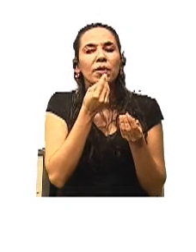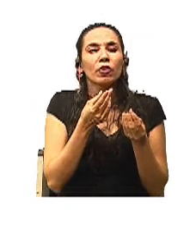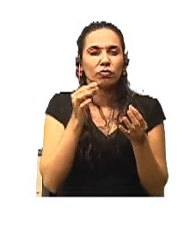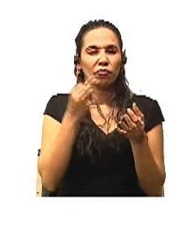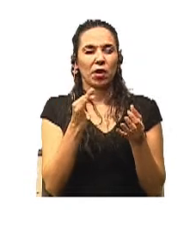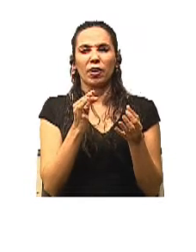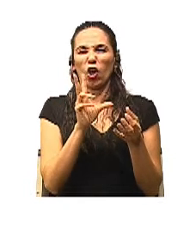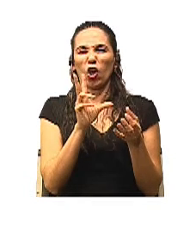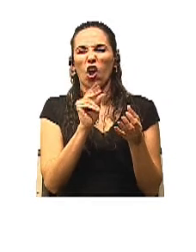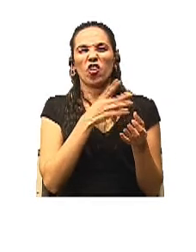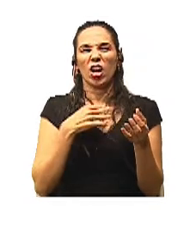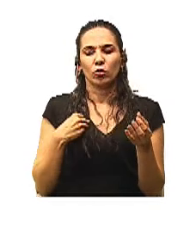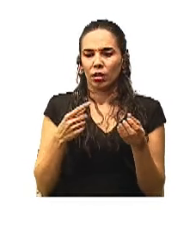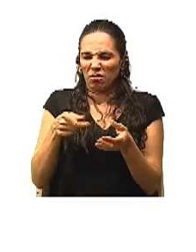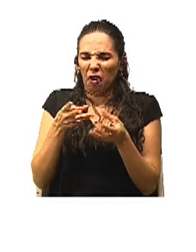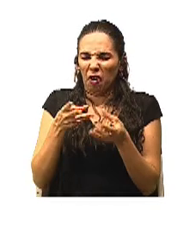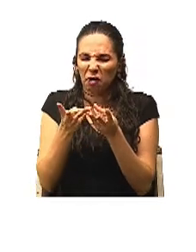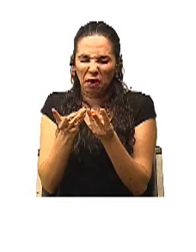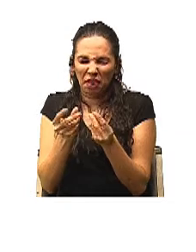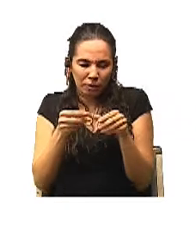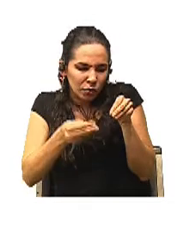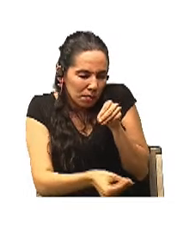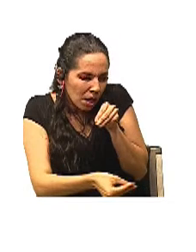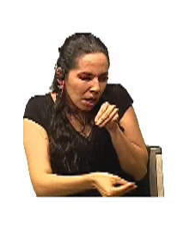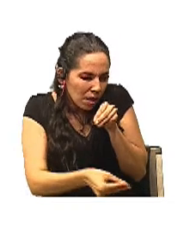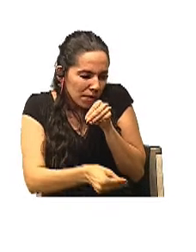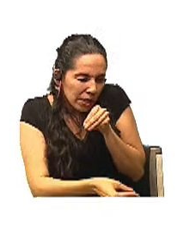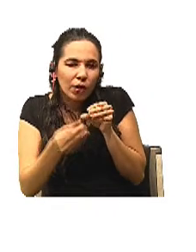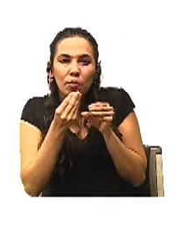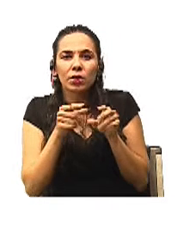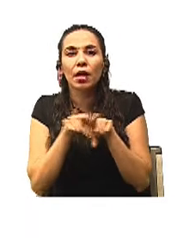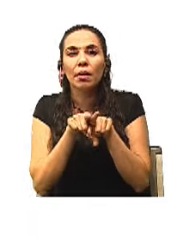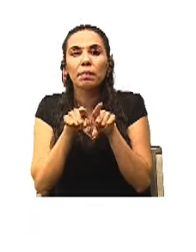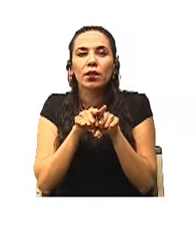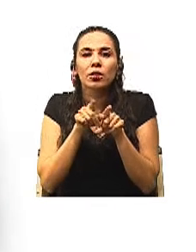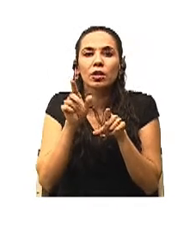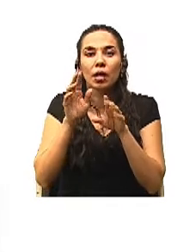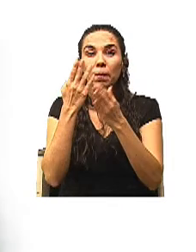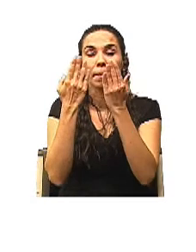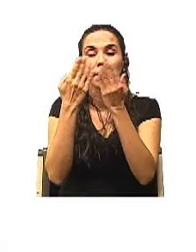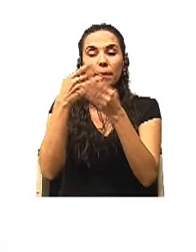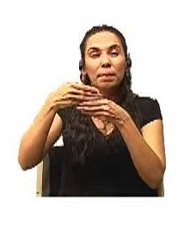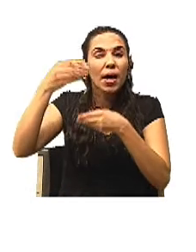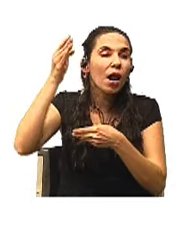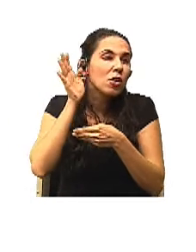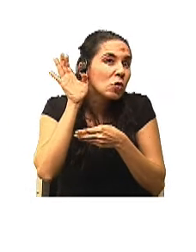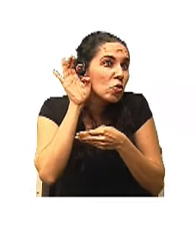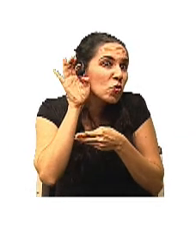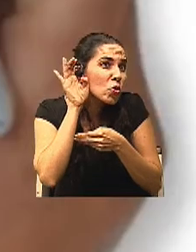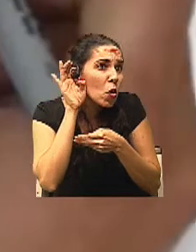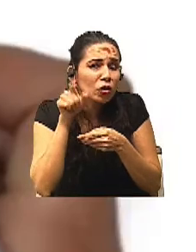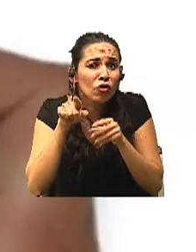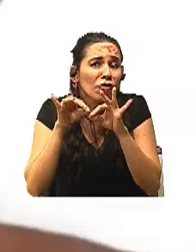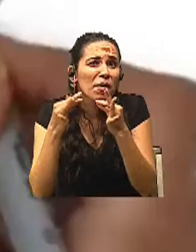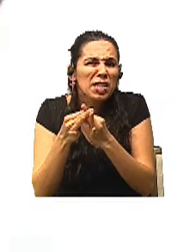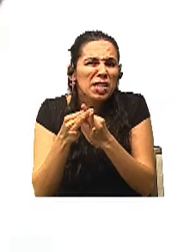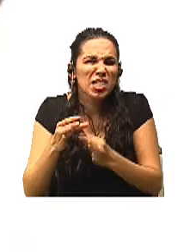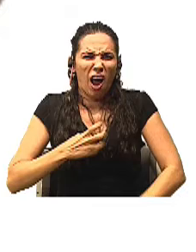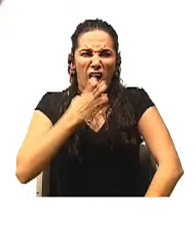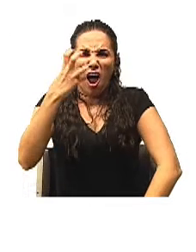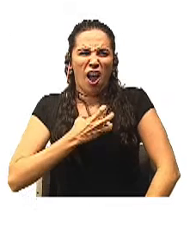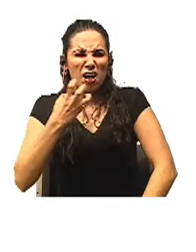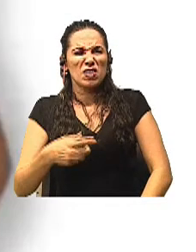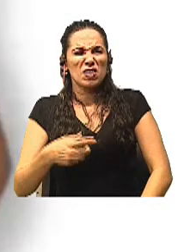Aparte de eso, hace un hábito de escuchar a través de las paredes de su habitación, cómo su familia constantemente se queja de su